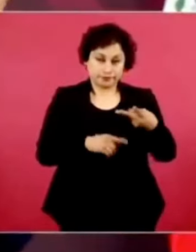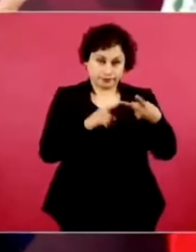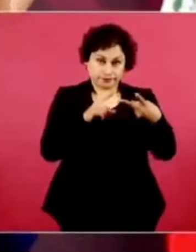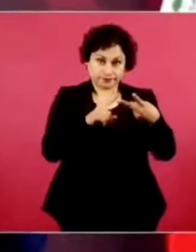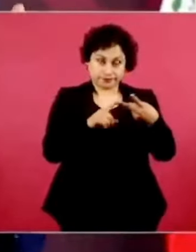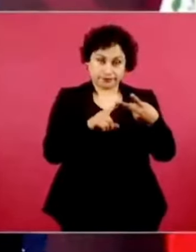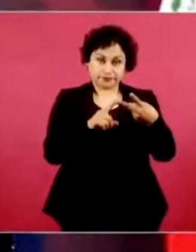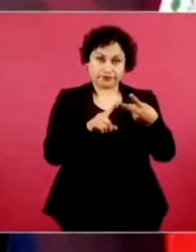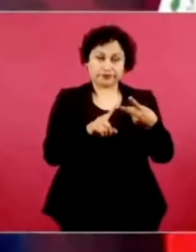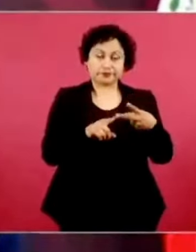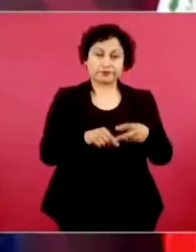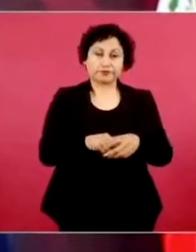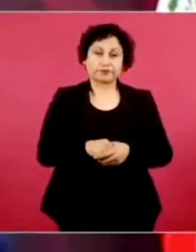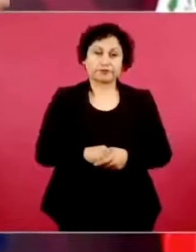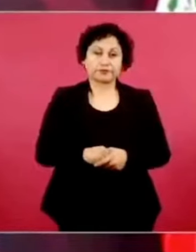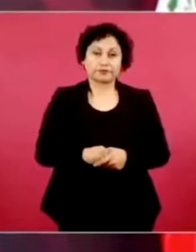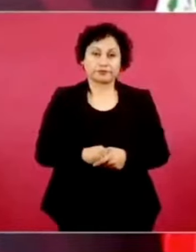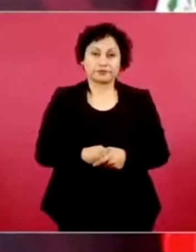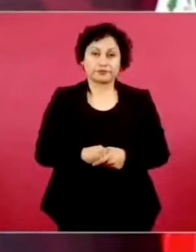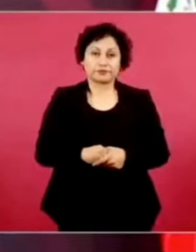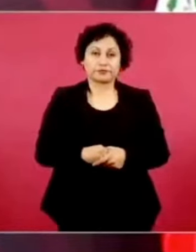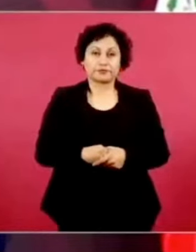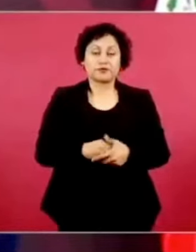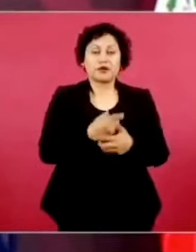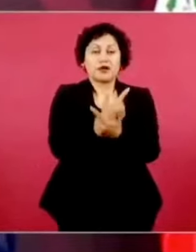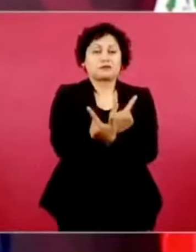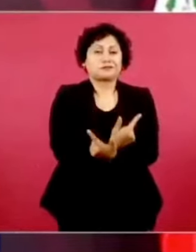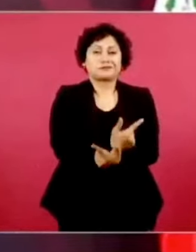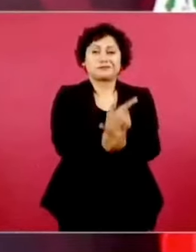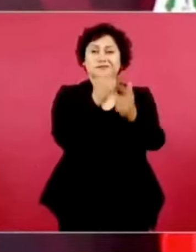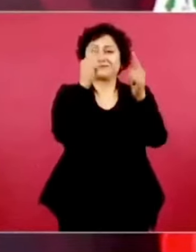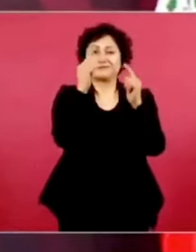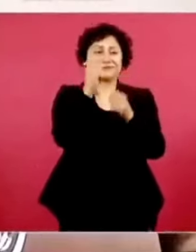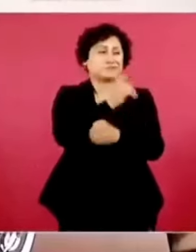Segundo, había libertades,